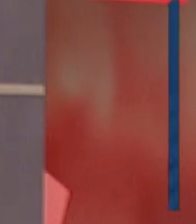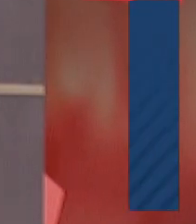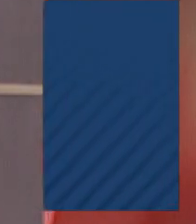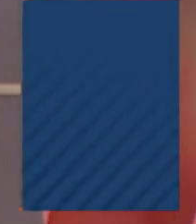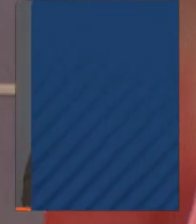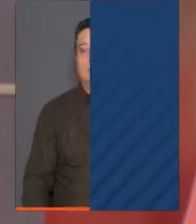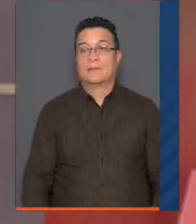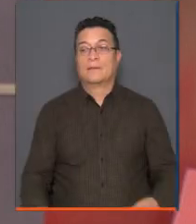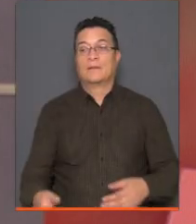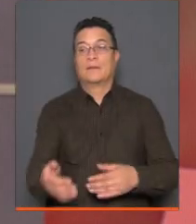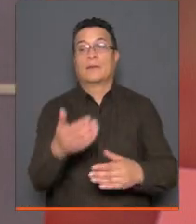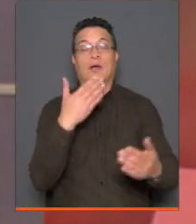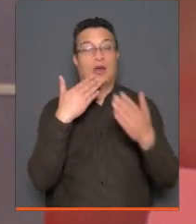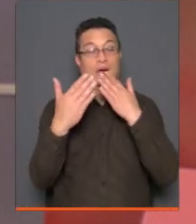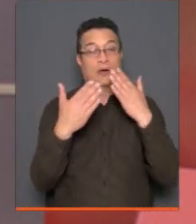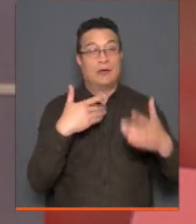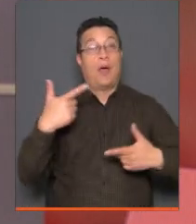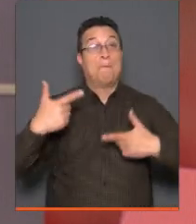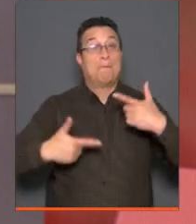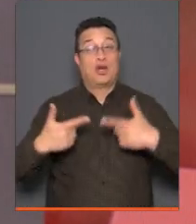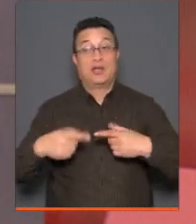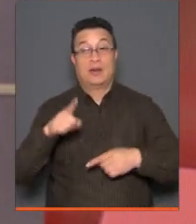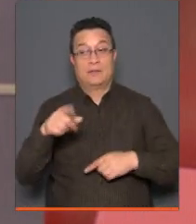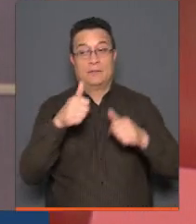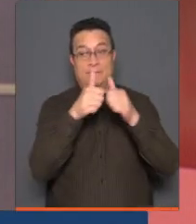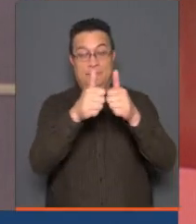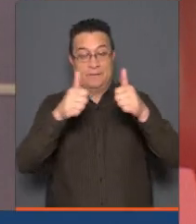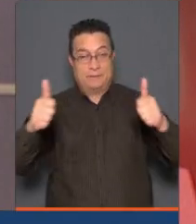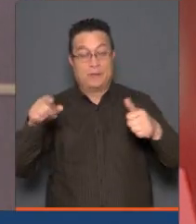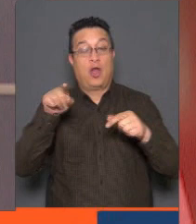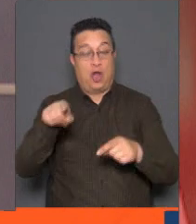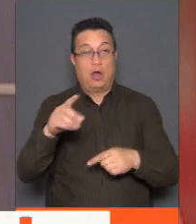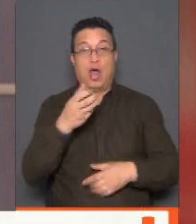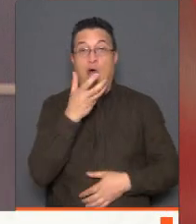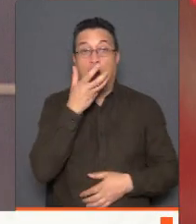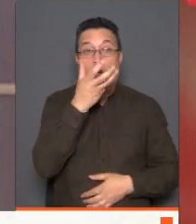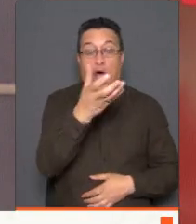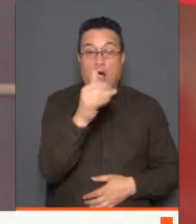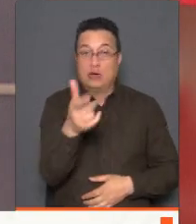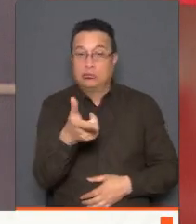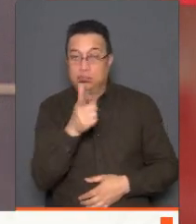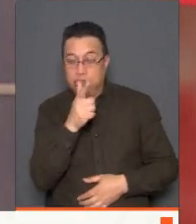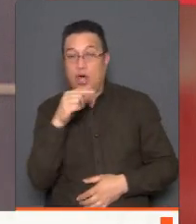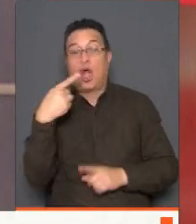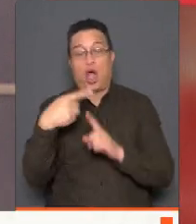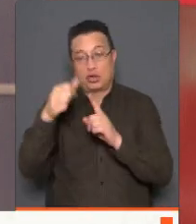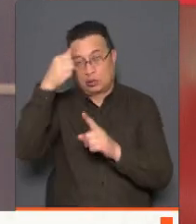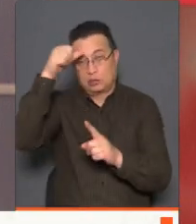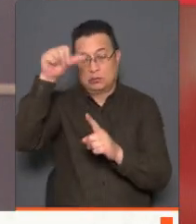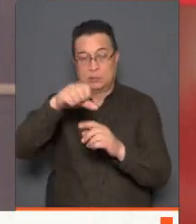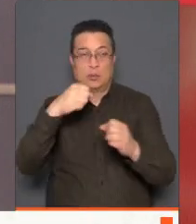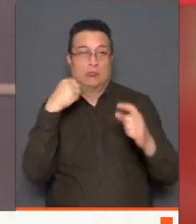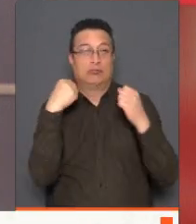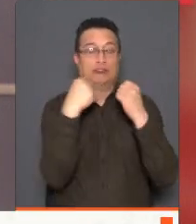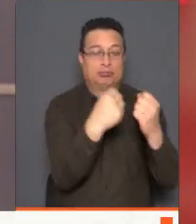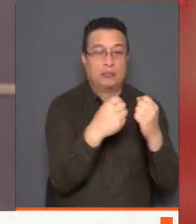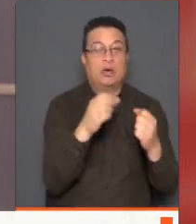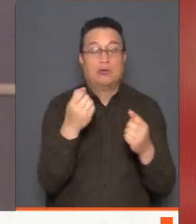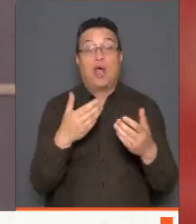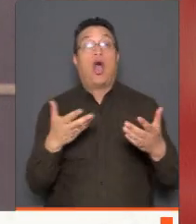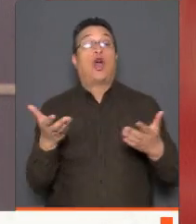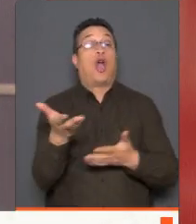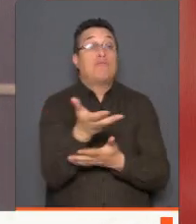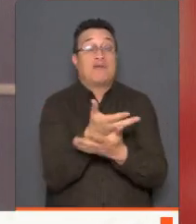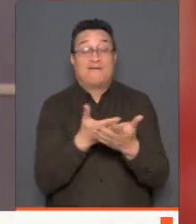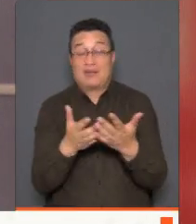Hablamos de política a esta hora. Un parlamentario supuestamente con hálito alcohólico, otro sancionado por agresiones y una convivencia cada vez